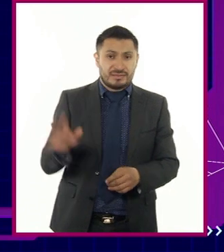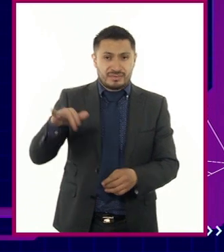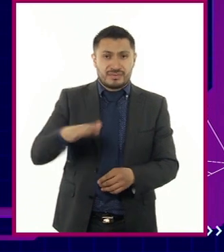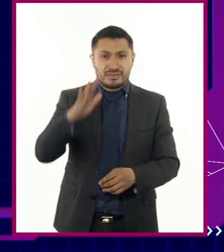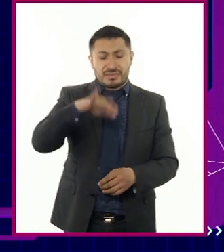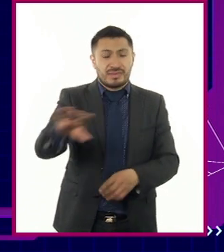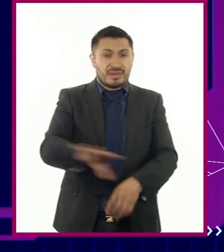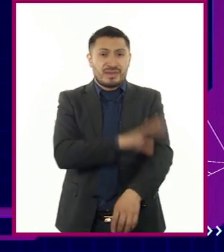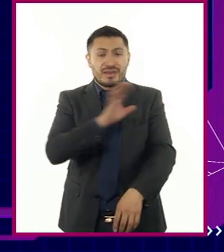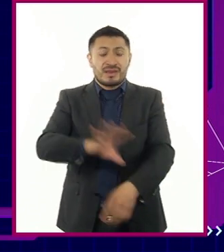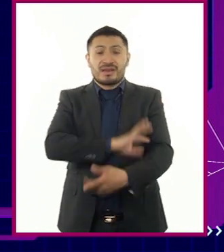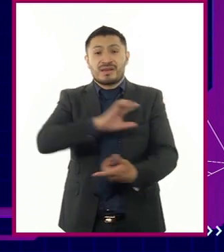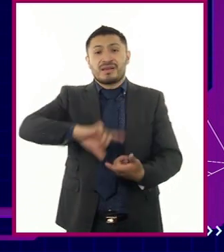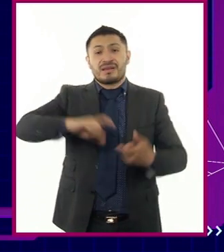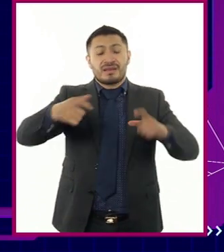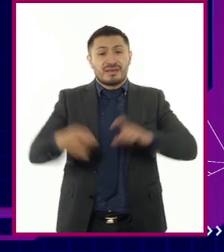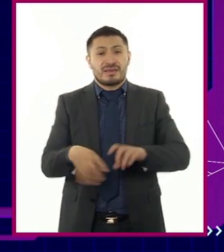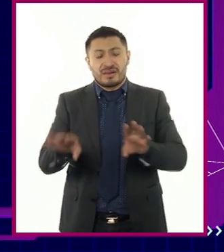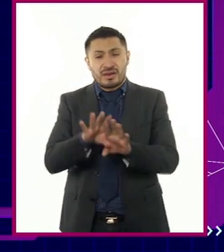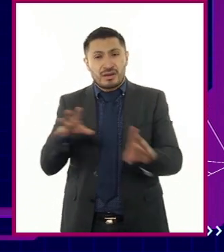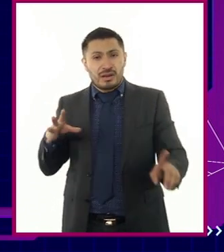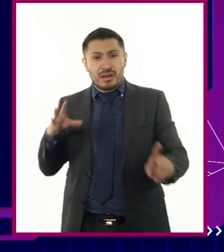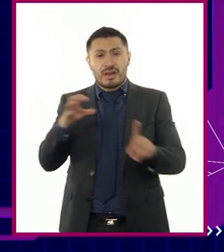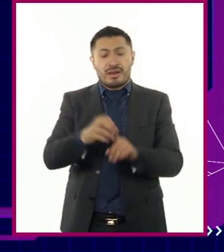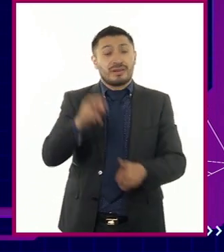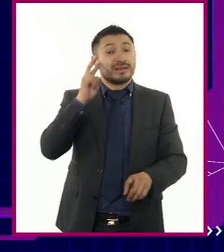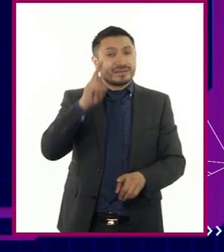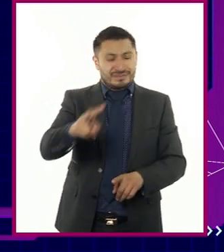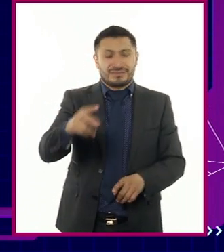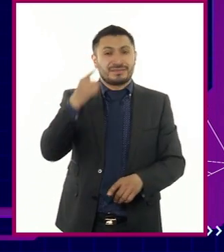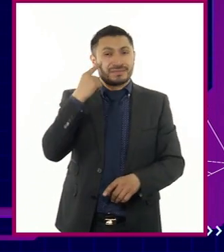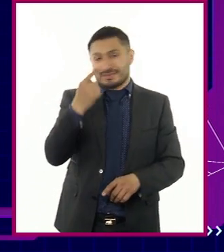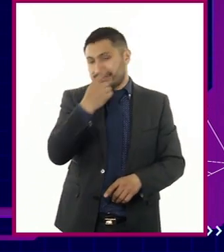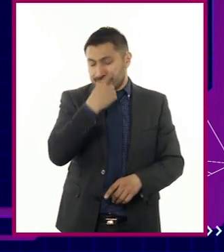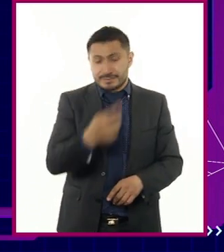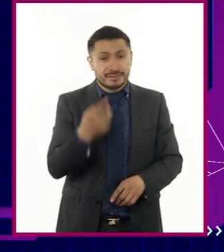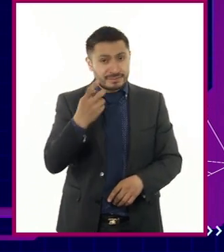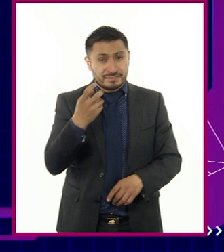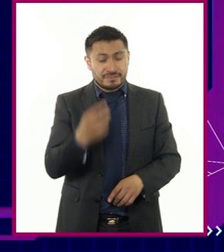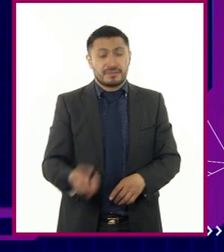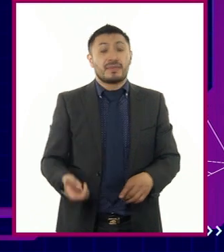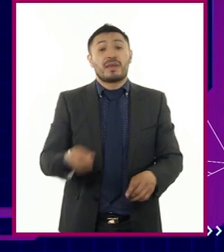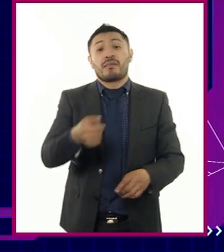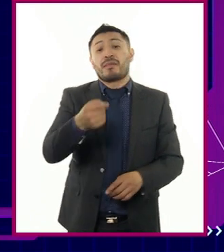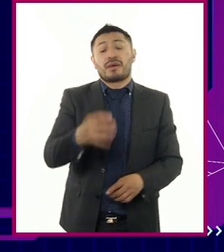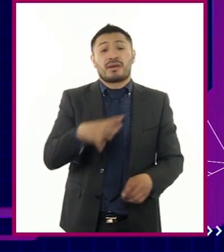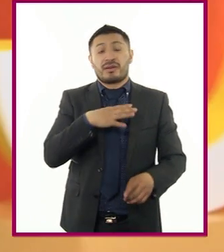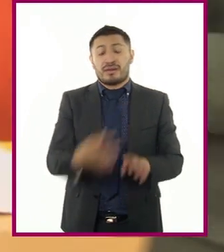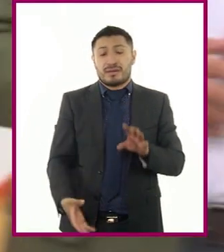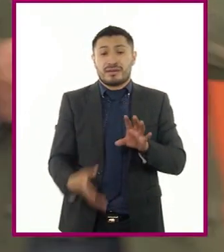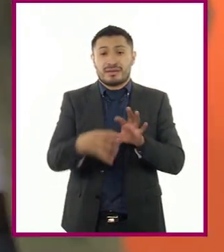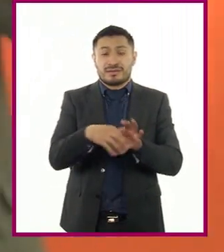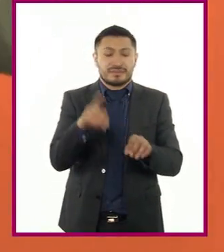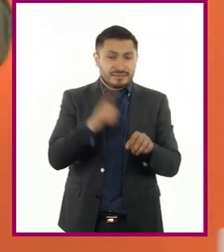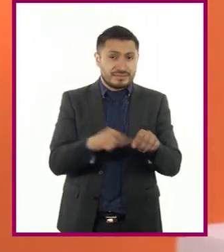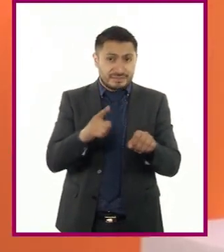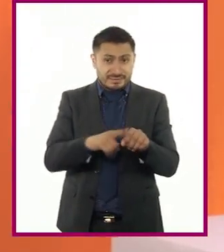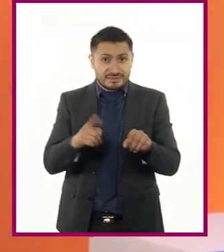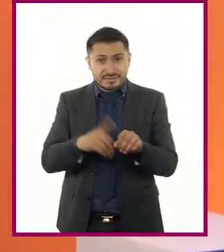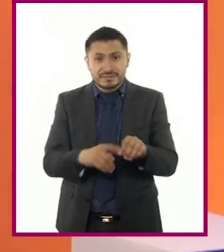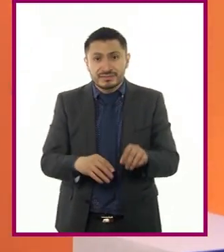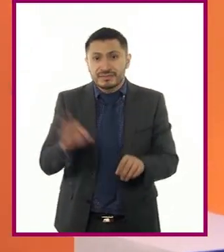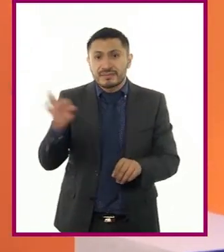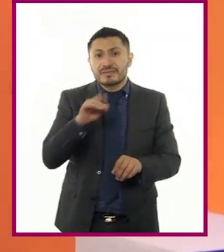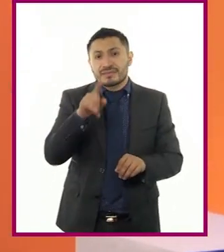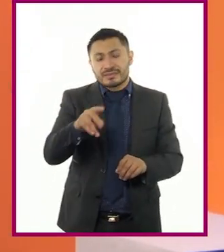electromagnéticas que son captadas por nuestros ojos. Ese pequeño intervalo está compuesto por los colores. Si se toma